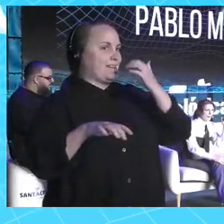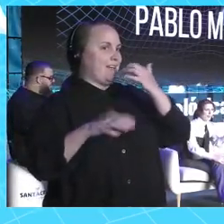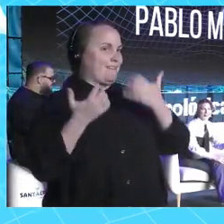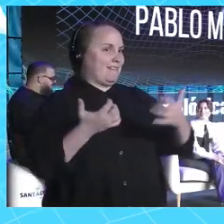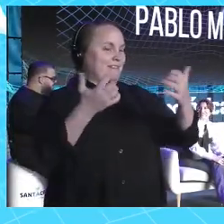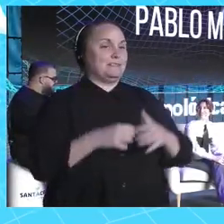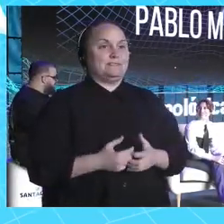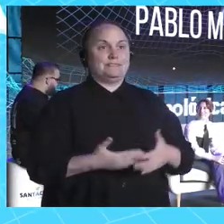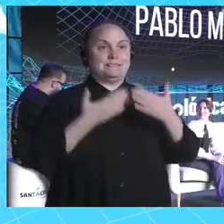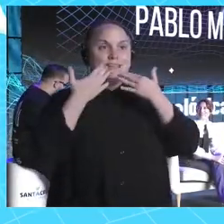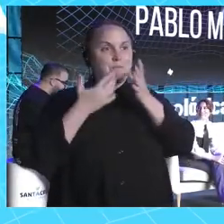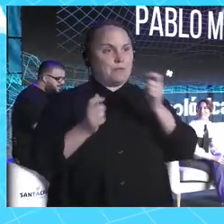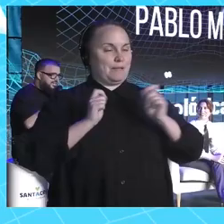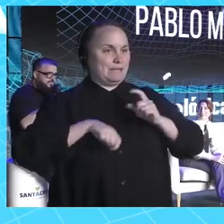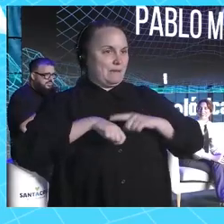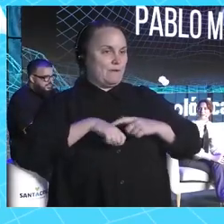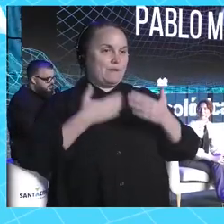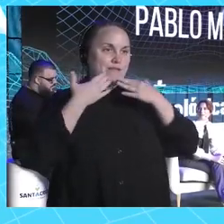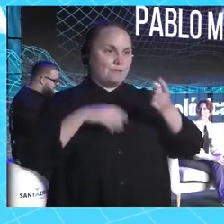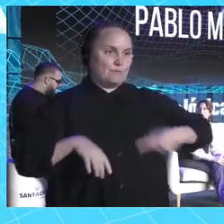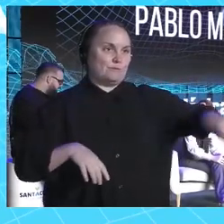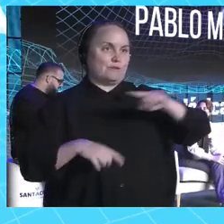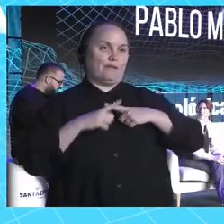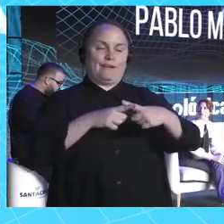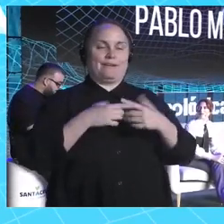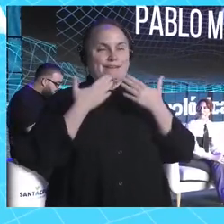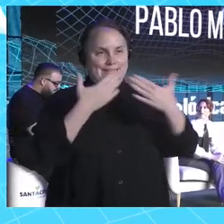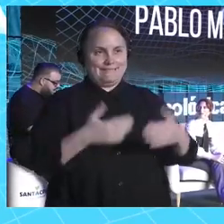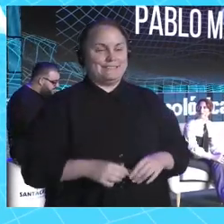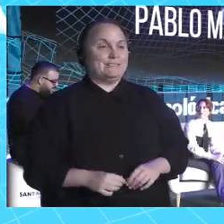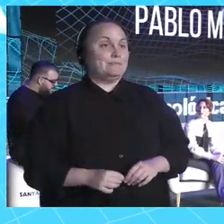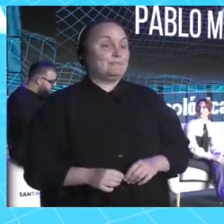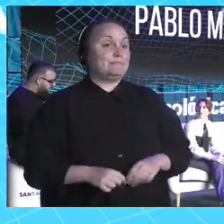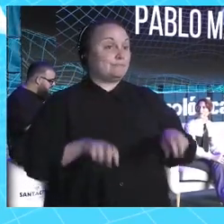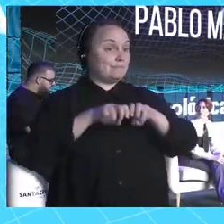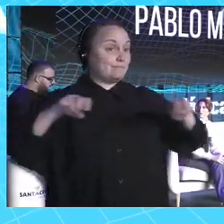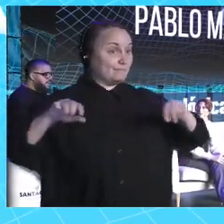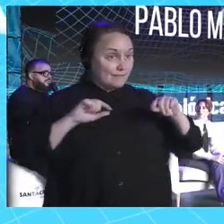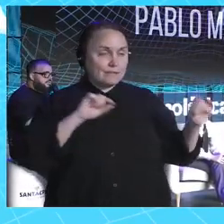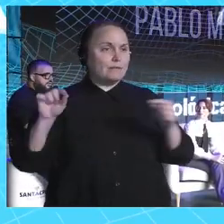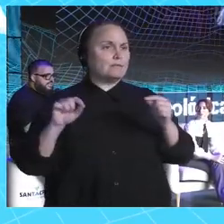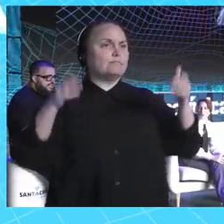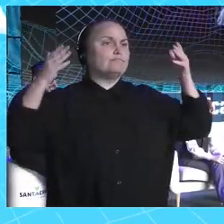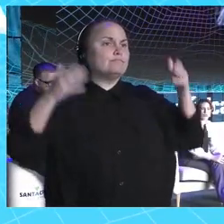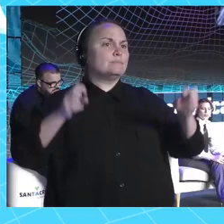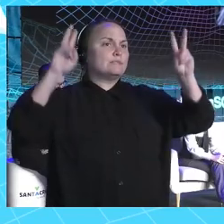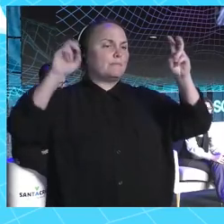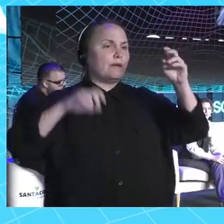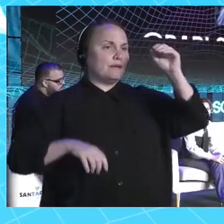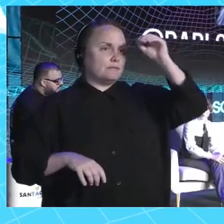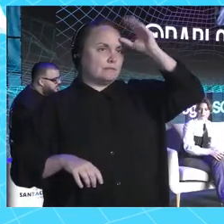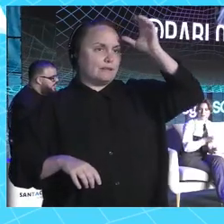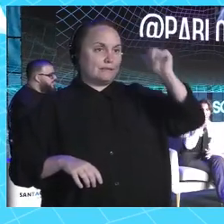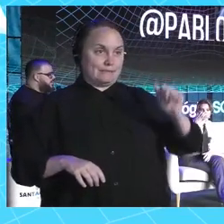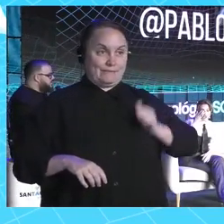por este ratito por ustedes y por ustedes por compartir la mesa de debate girará en torno a la Inteligencia artificial